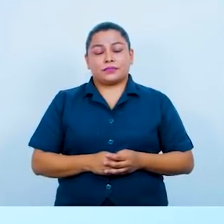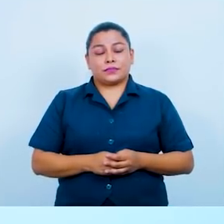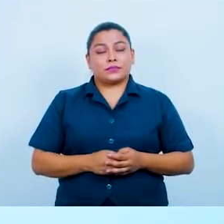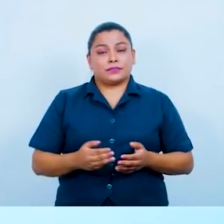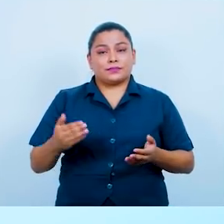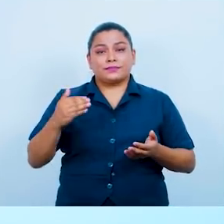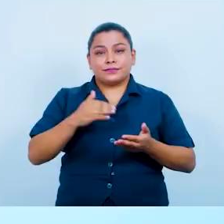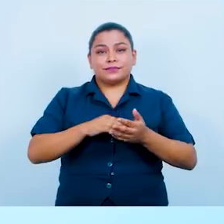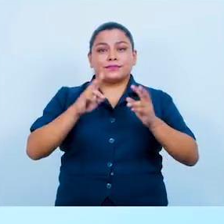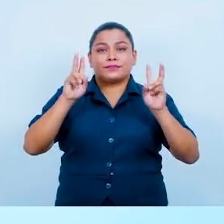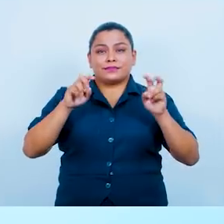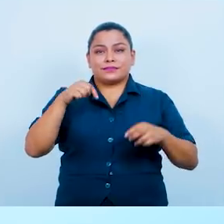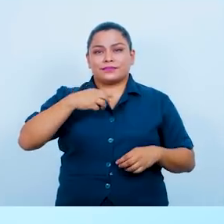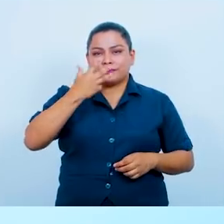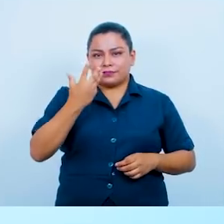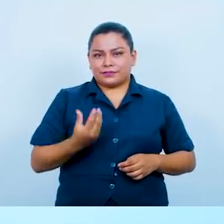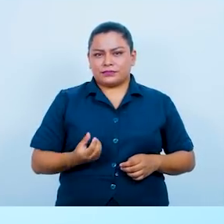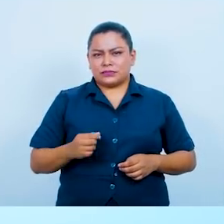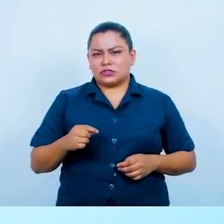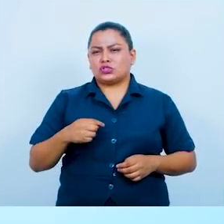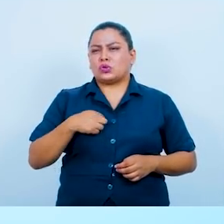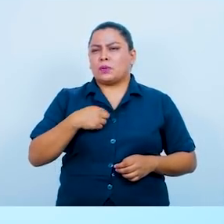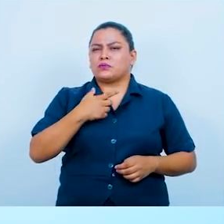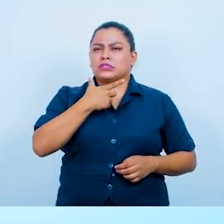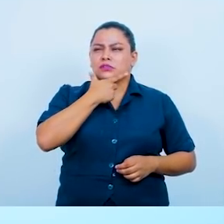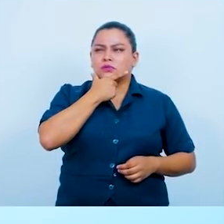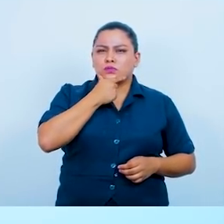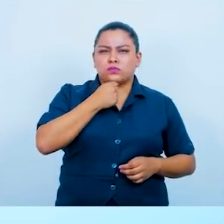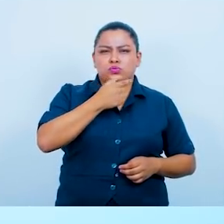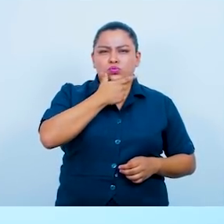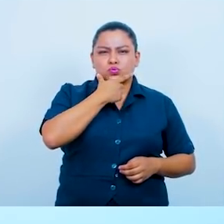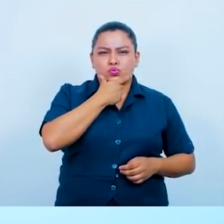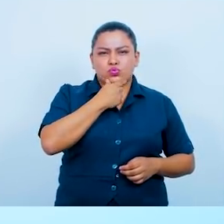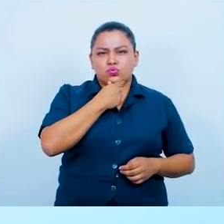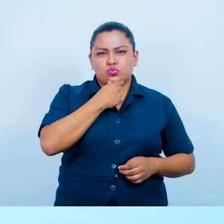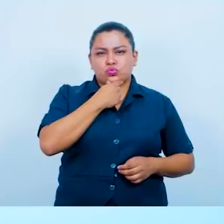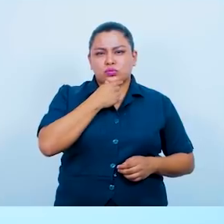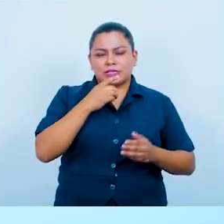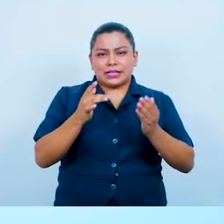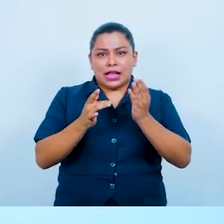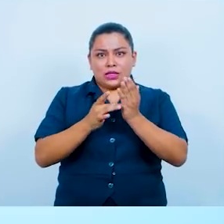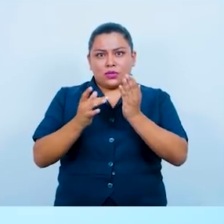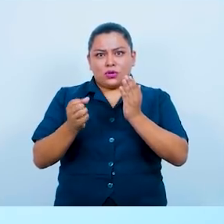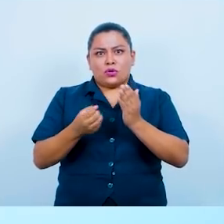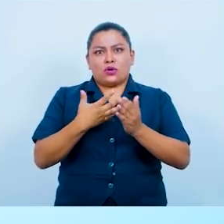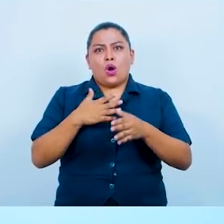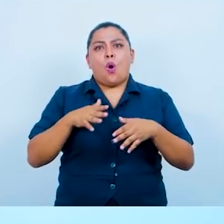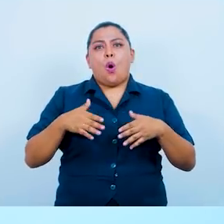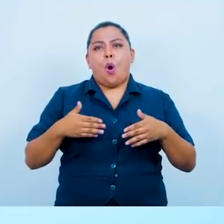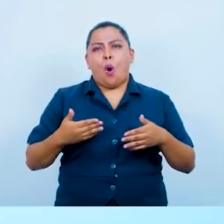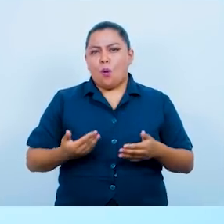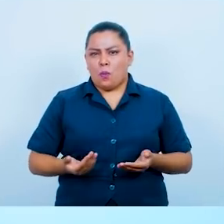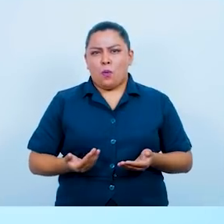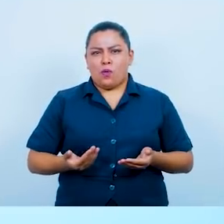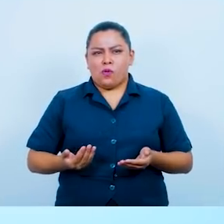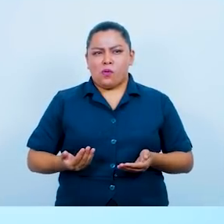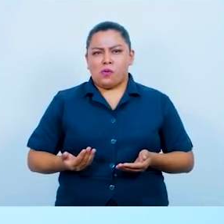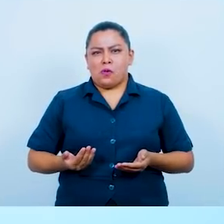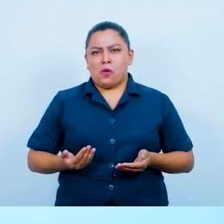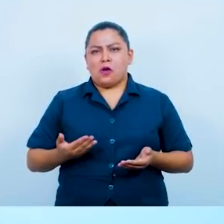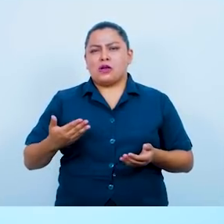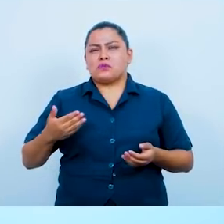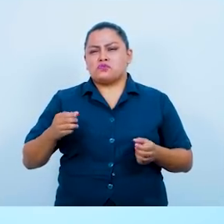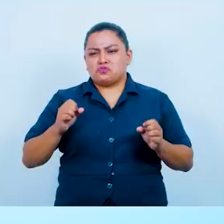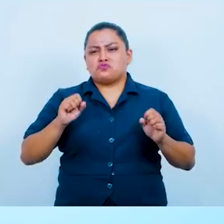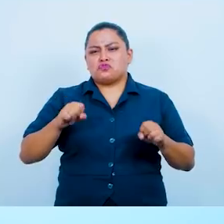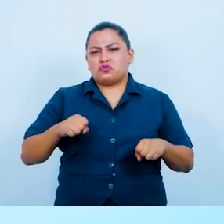Retomando el tema del día de hoy, siempre me he hecho algunas interrogantes sobre la tecnología. ¿Cómo las tecnologías están al servicio